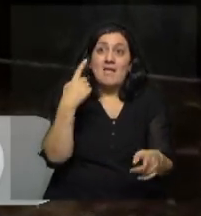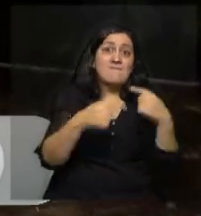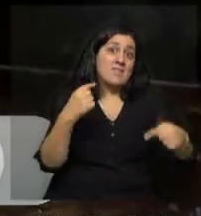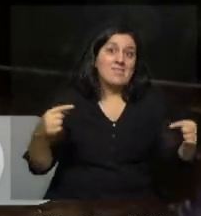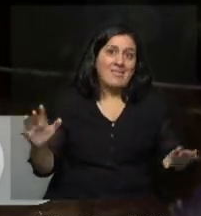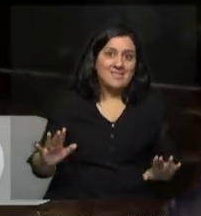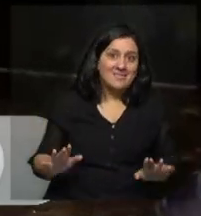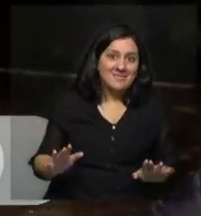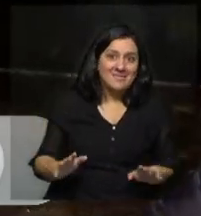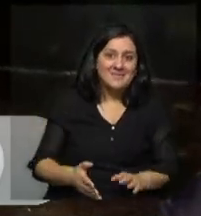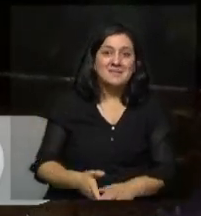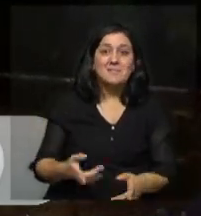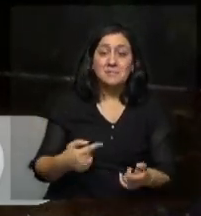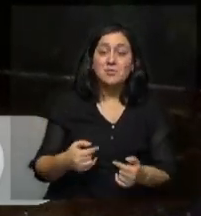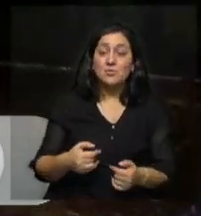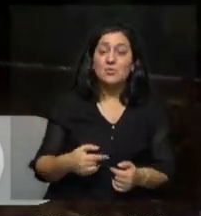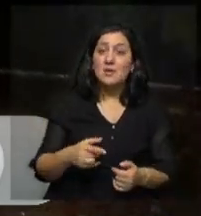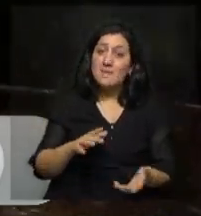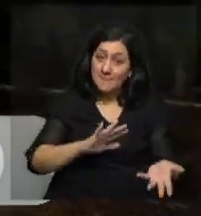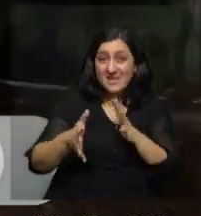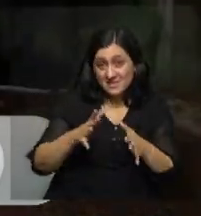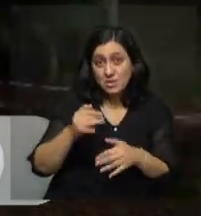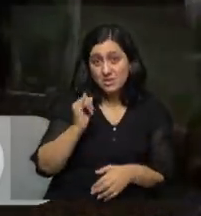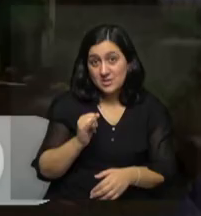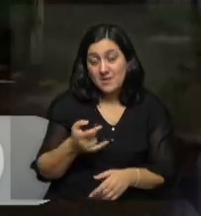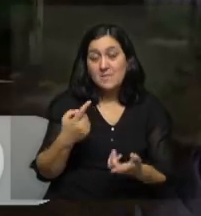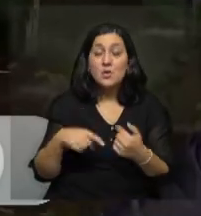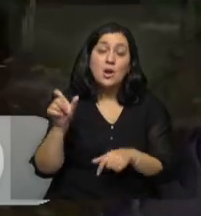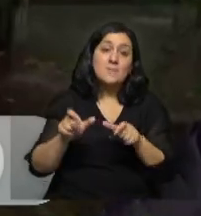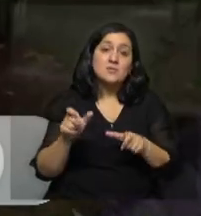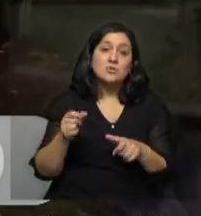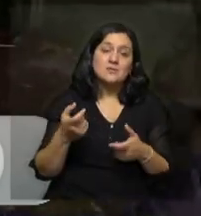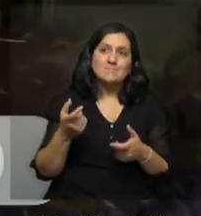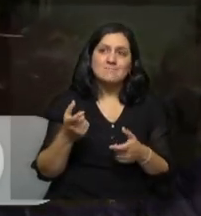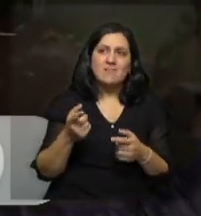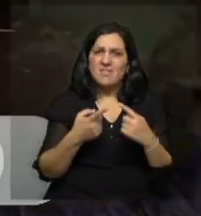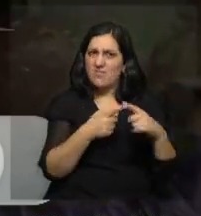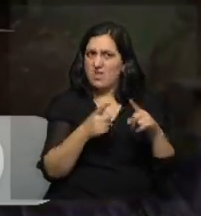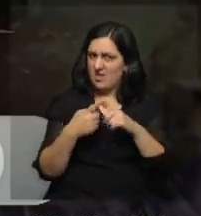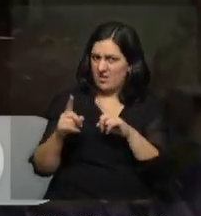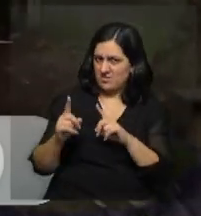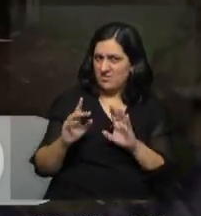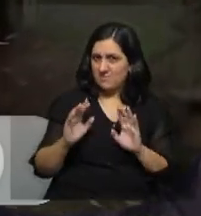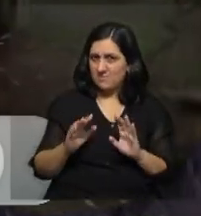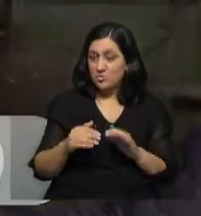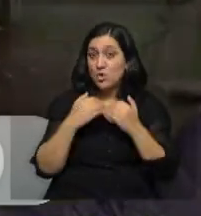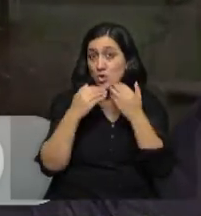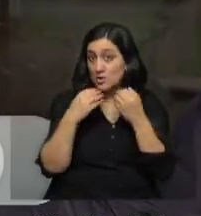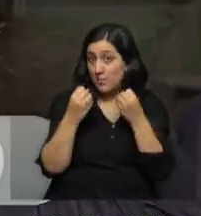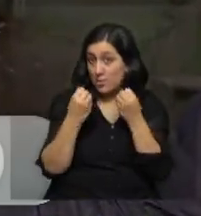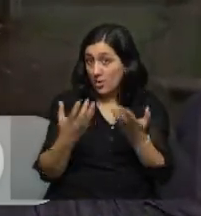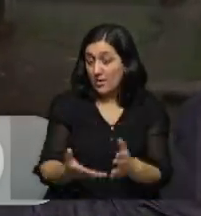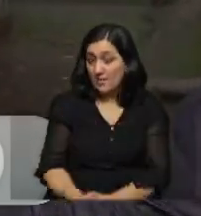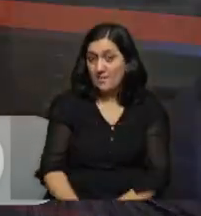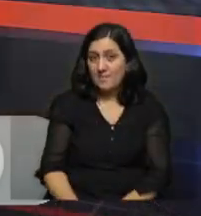existir. Pero sí, hay una gran similitud y sin embargo la gente como que hace esa diferencia. Así yo tampoco sé muy bien por qué. Un